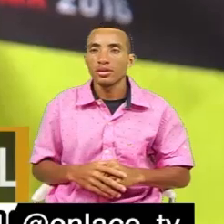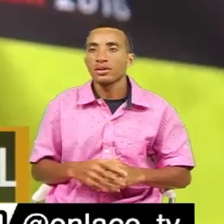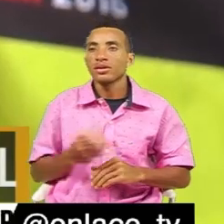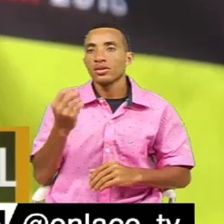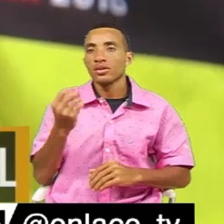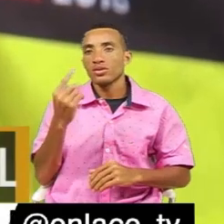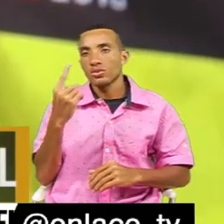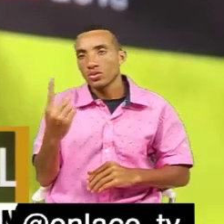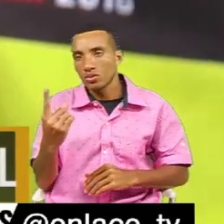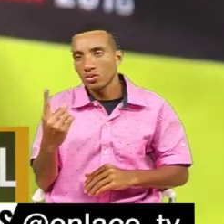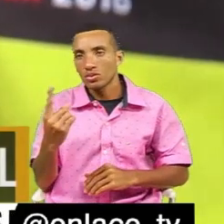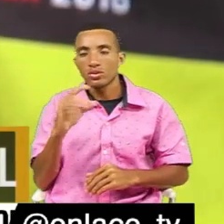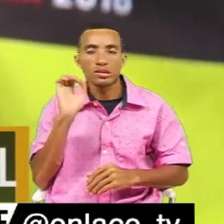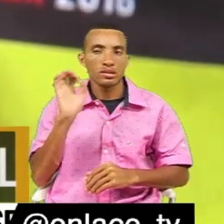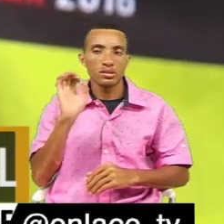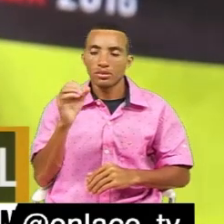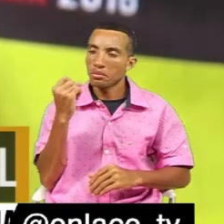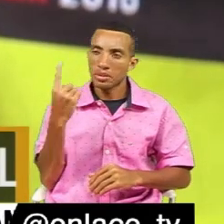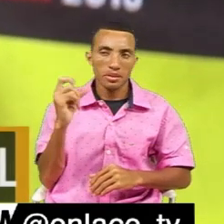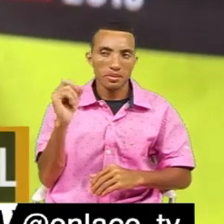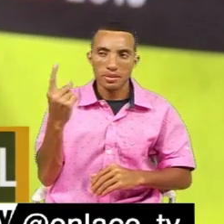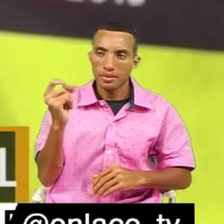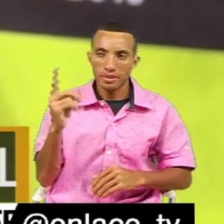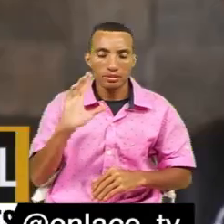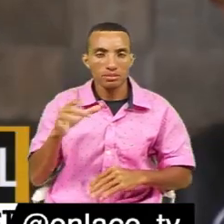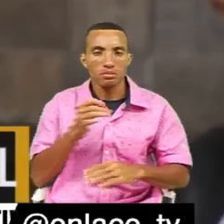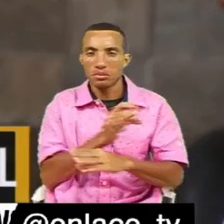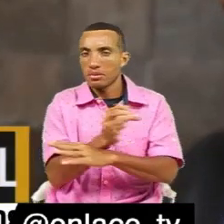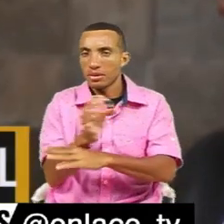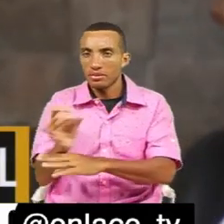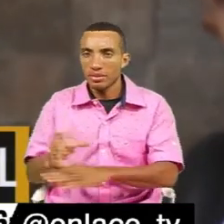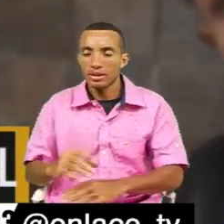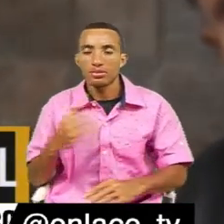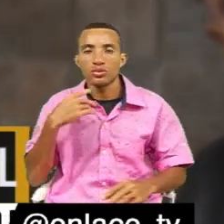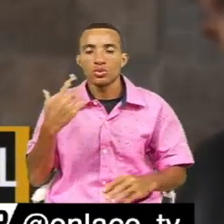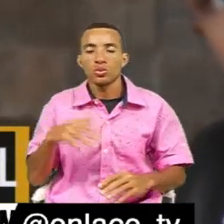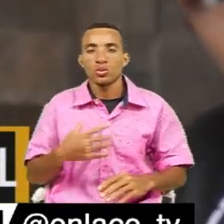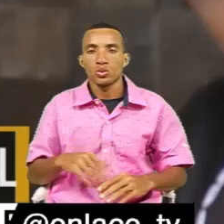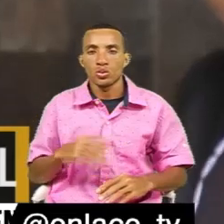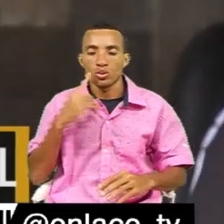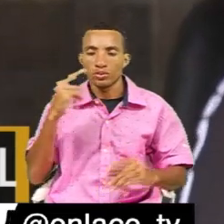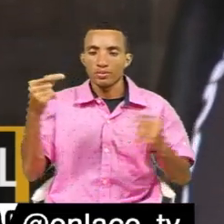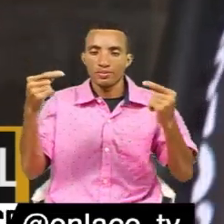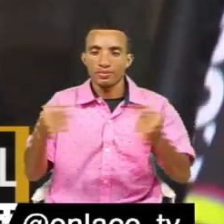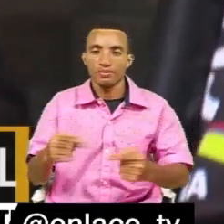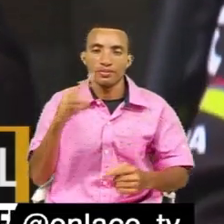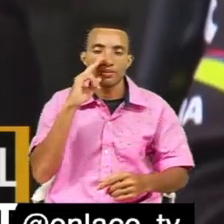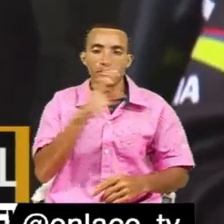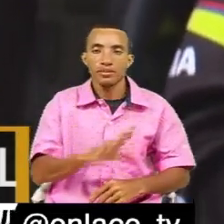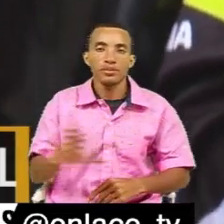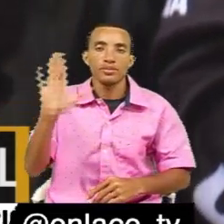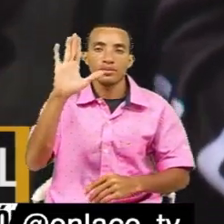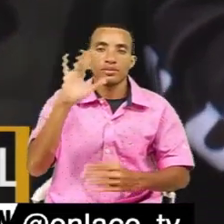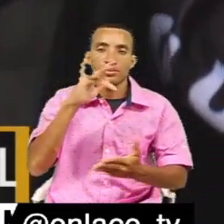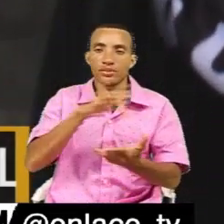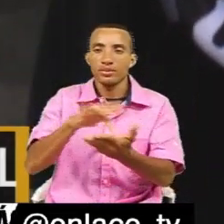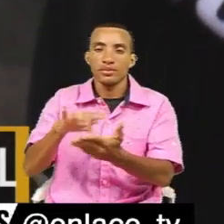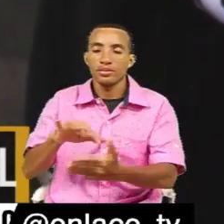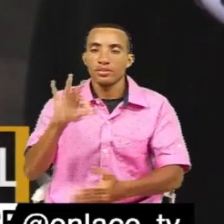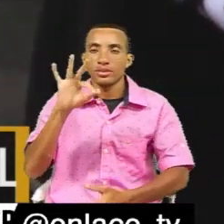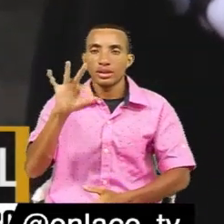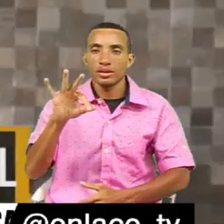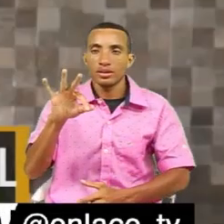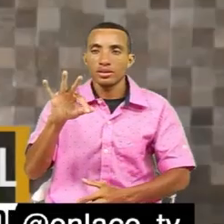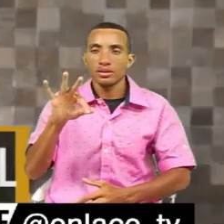1 en cada una de las categorías en este torneo nacional. Con la participación de 3 pilotos,